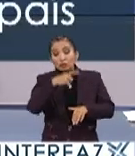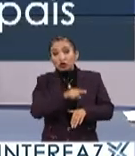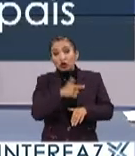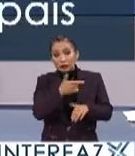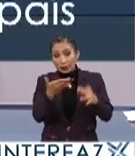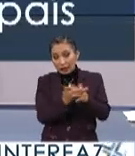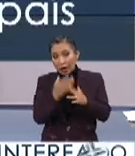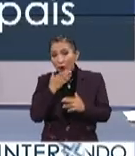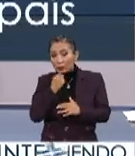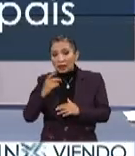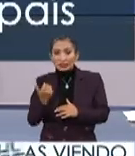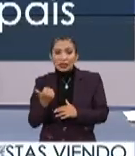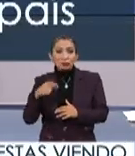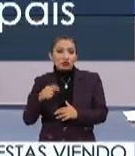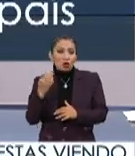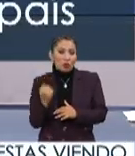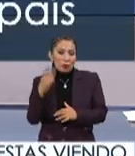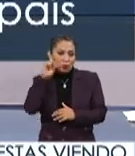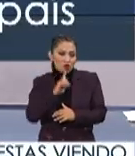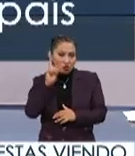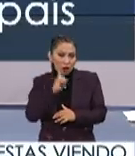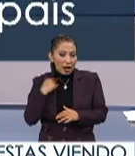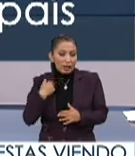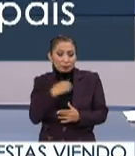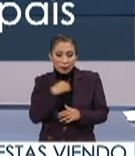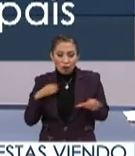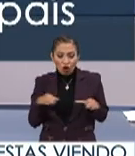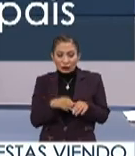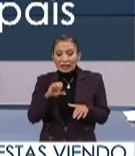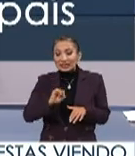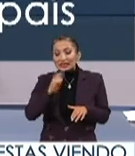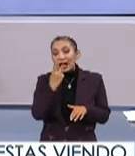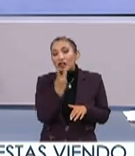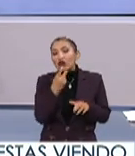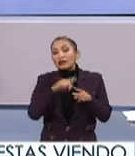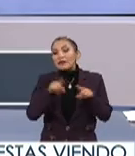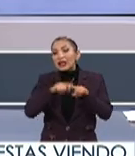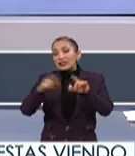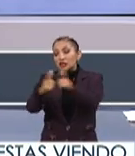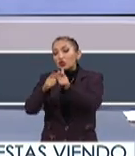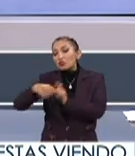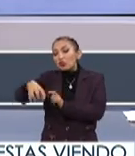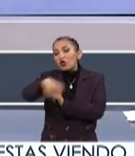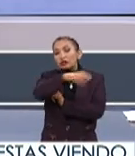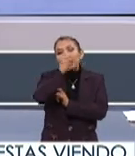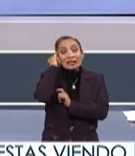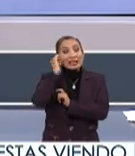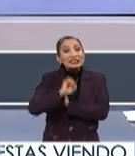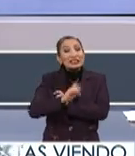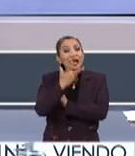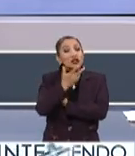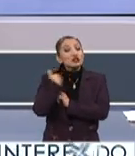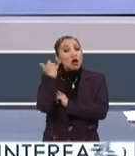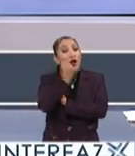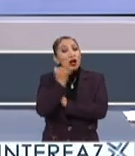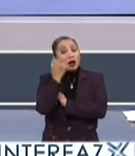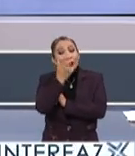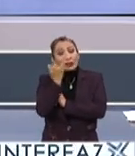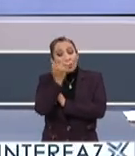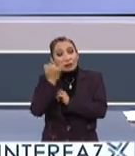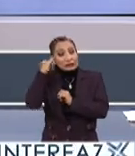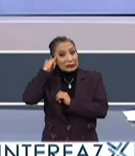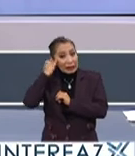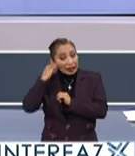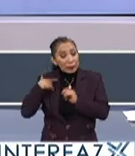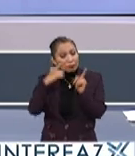6.7 son hombres, 6.9 son mujeres, pertenecientes a 62 diferentes grupos étnicos y hablando 68 lenguas indígenas.